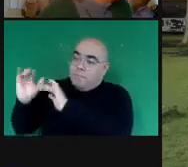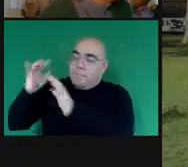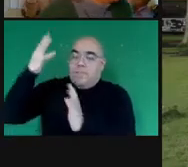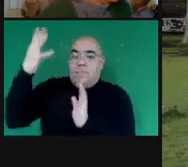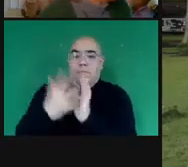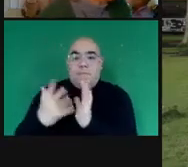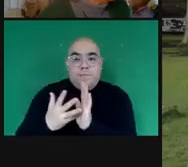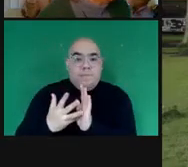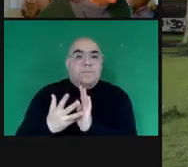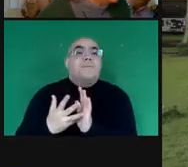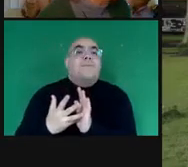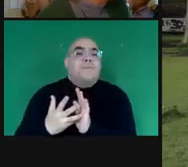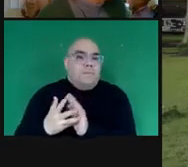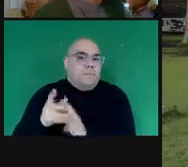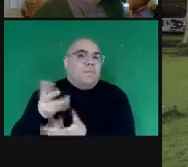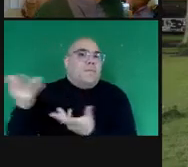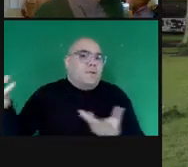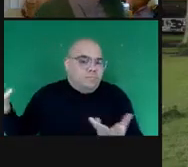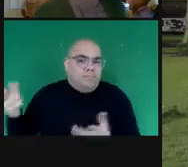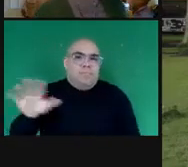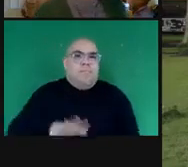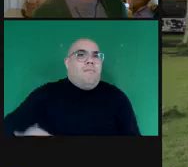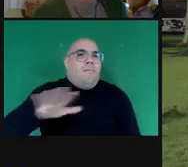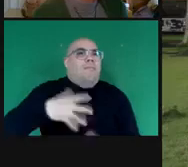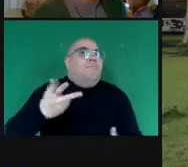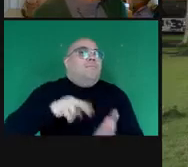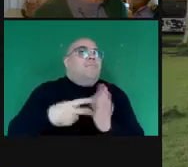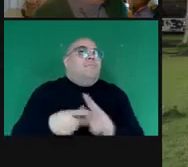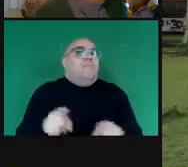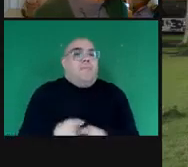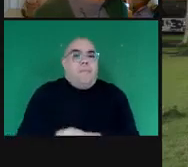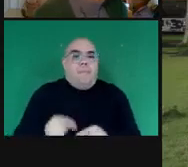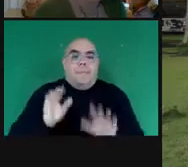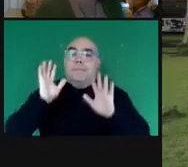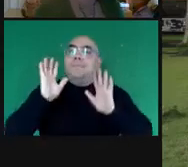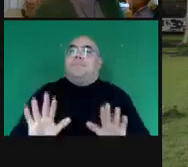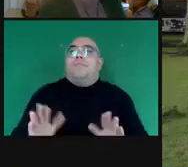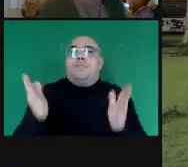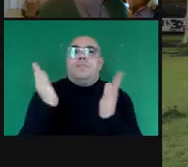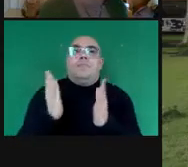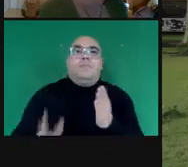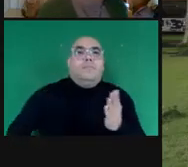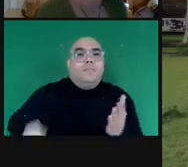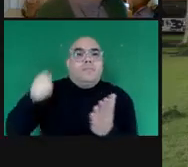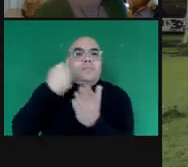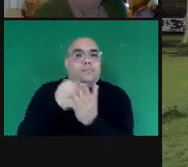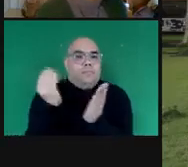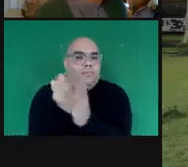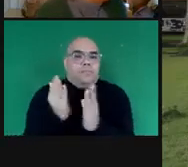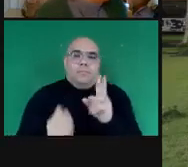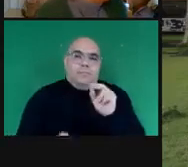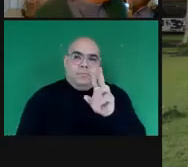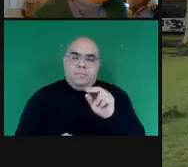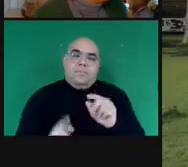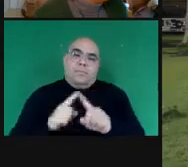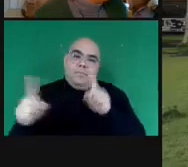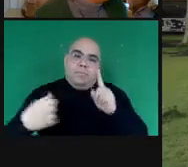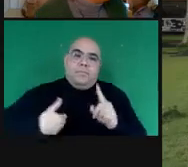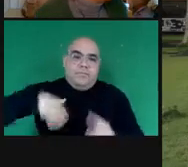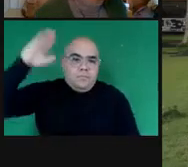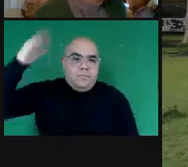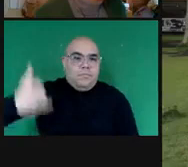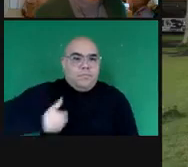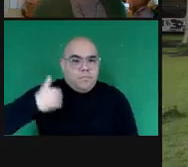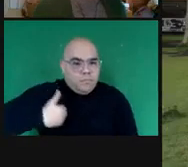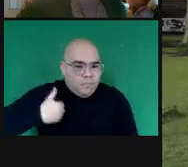de la universidad que tiene el país, o sea que nunca se puede parar con la educación. Aunque cada vez los jóvenes y